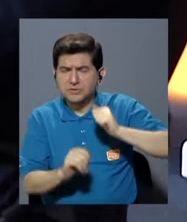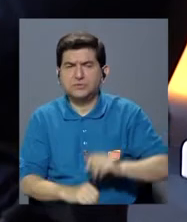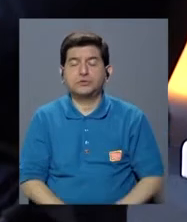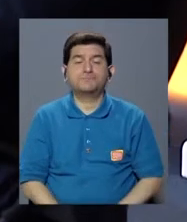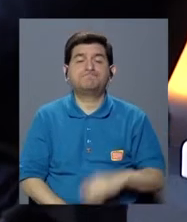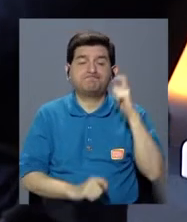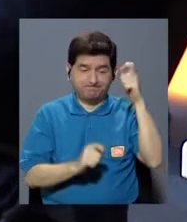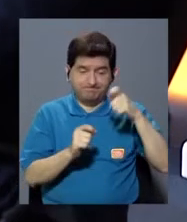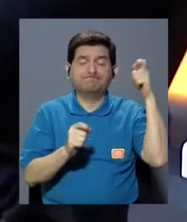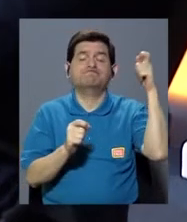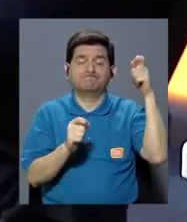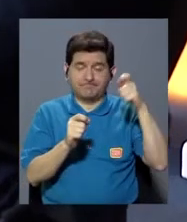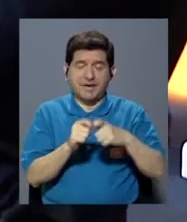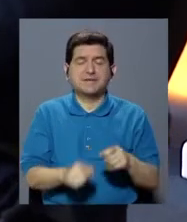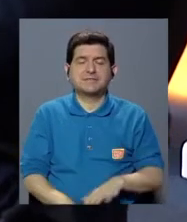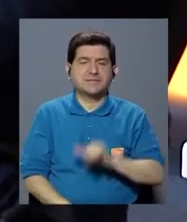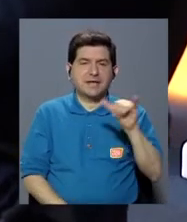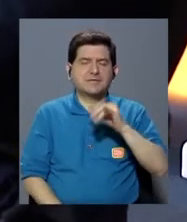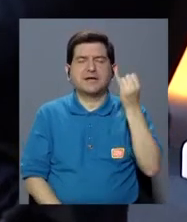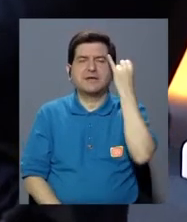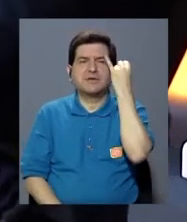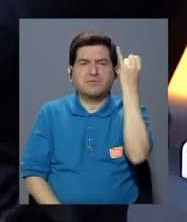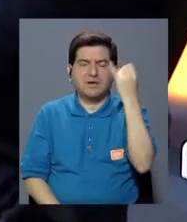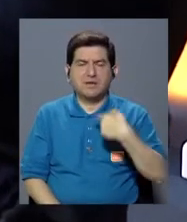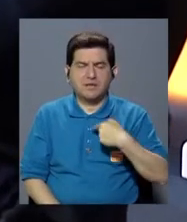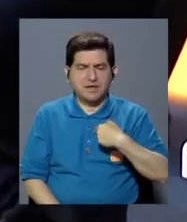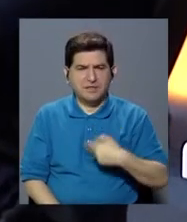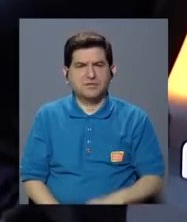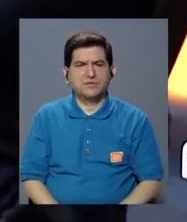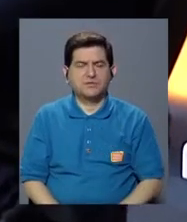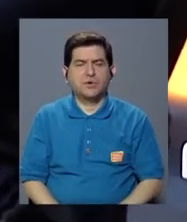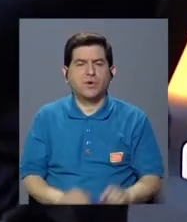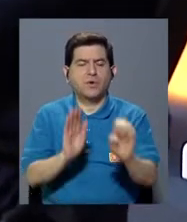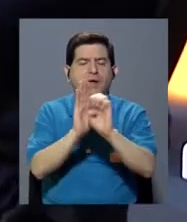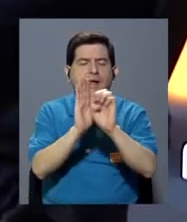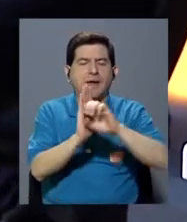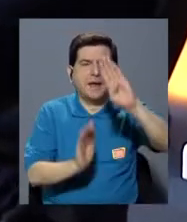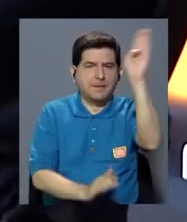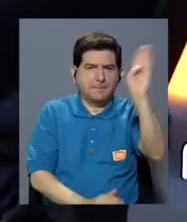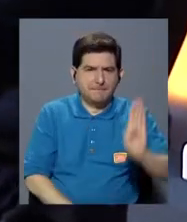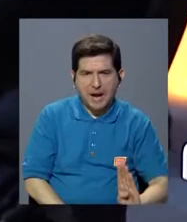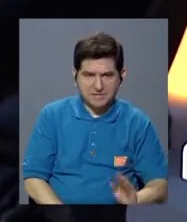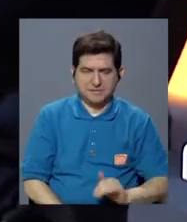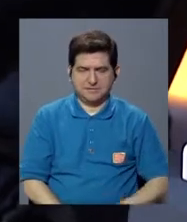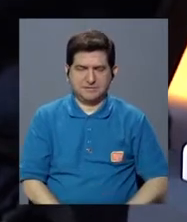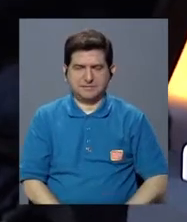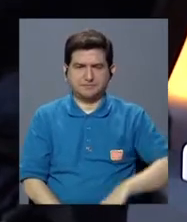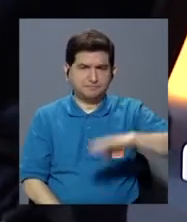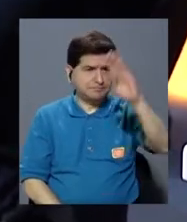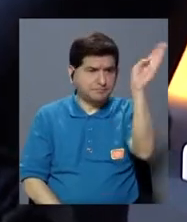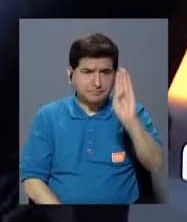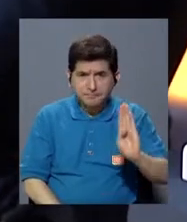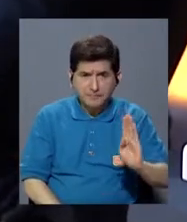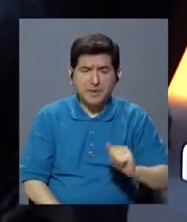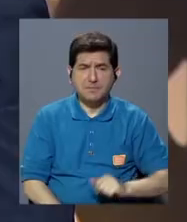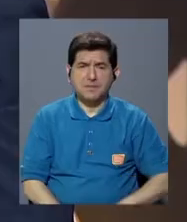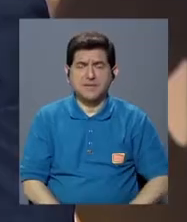Claro. Justamente siguiendo esa misma observación, quería poner el ejemplo de Brasil, ¿verdad? Brasil es uno de